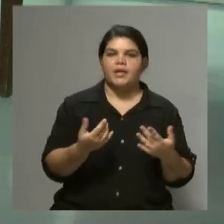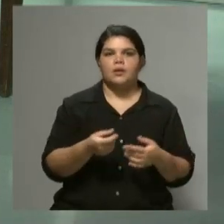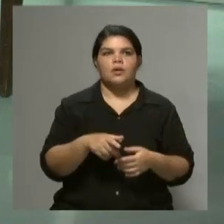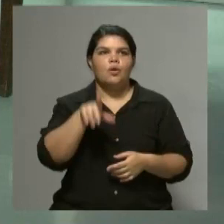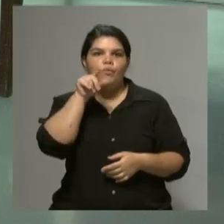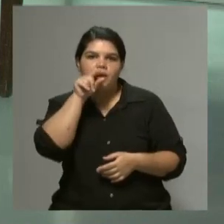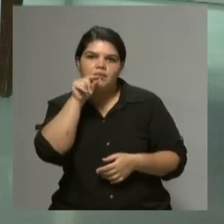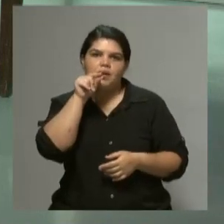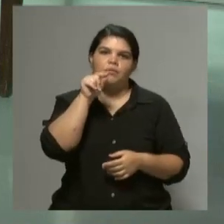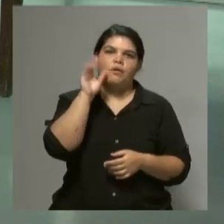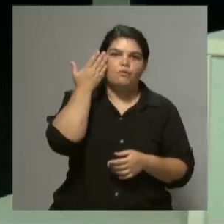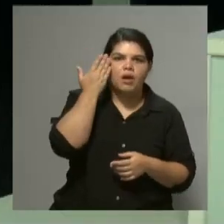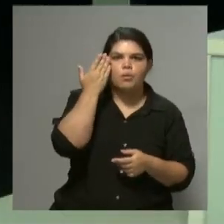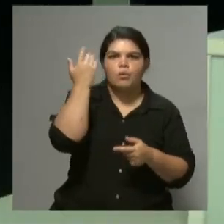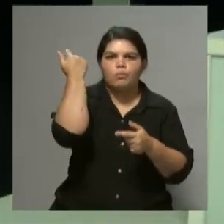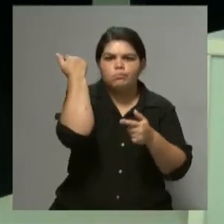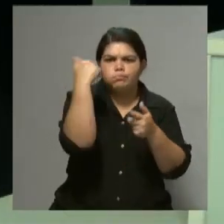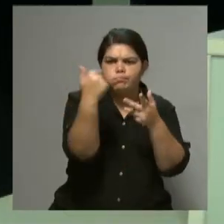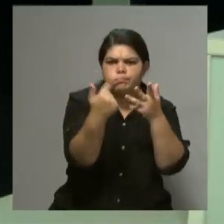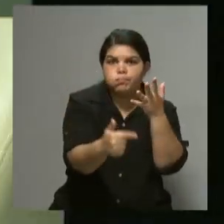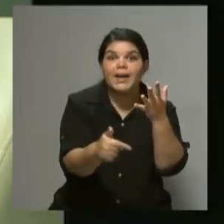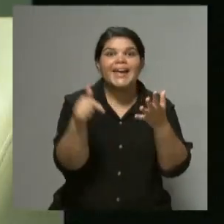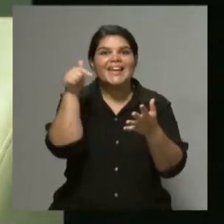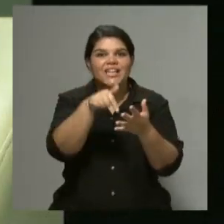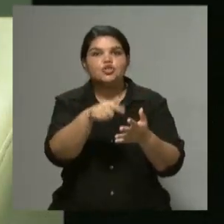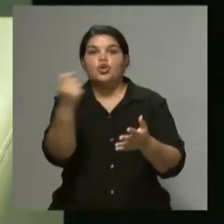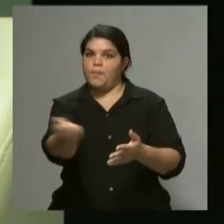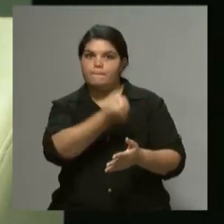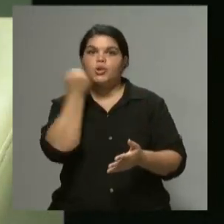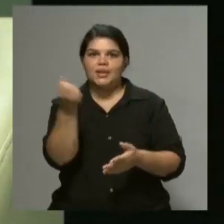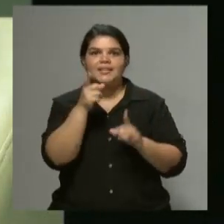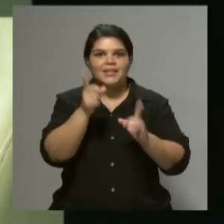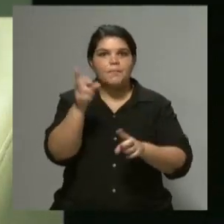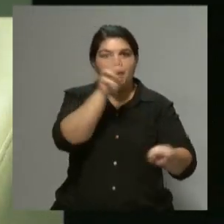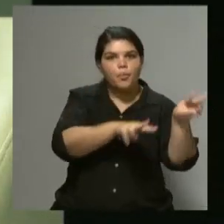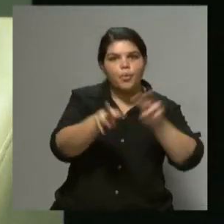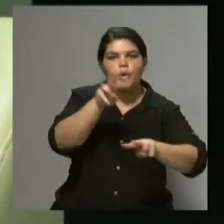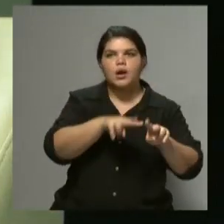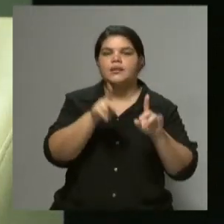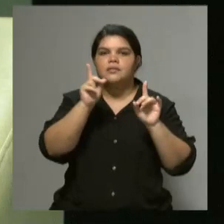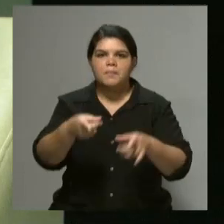eso también. Tener cursos, posgrados, todo eso suma.